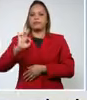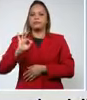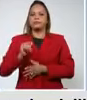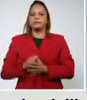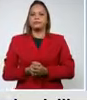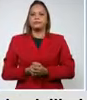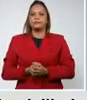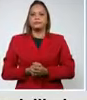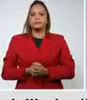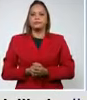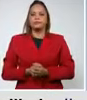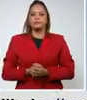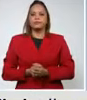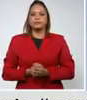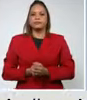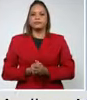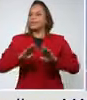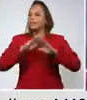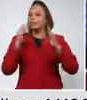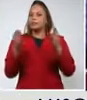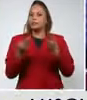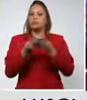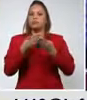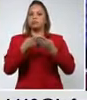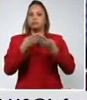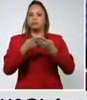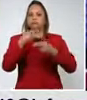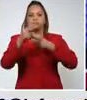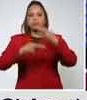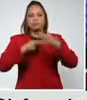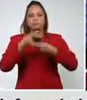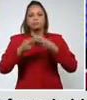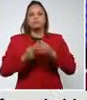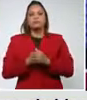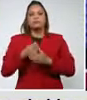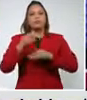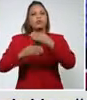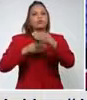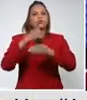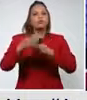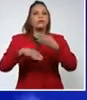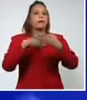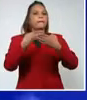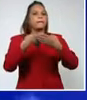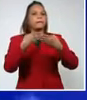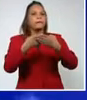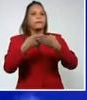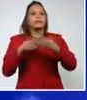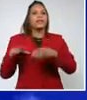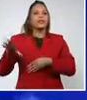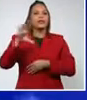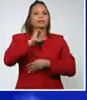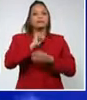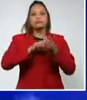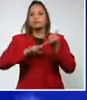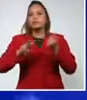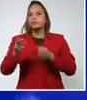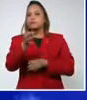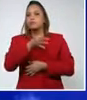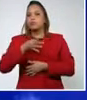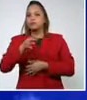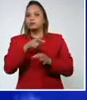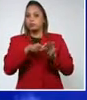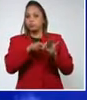2,12% de las pruebas realizadas. Procesadas muestras de todas las provincias y el municipio especial Isla